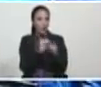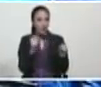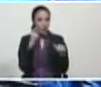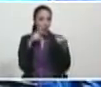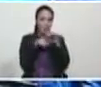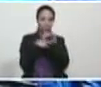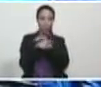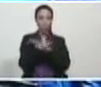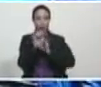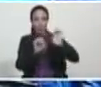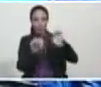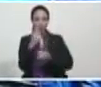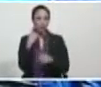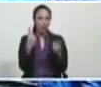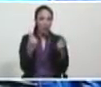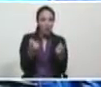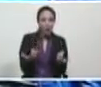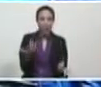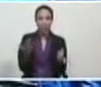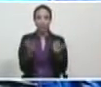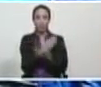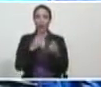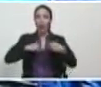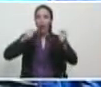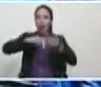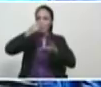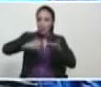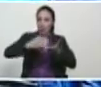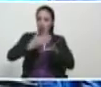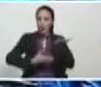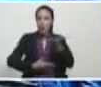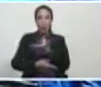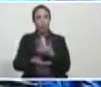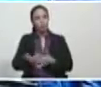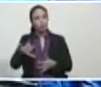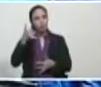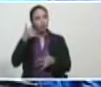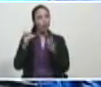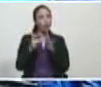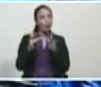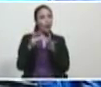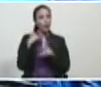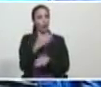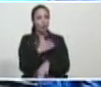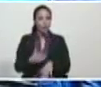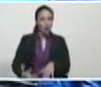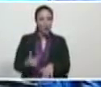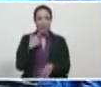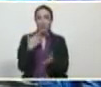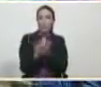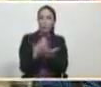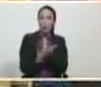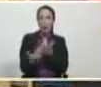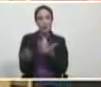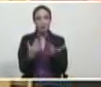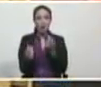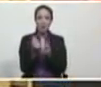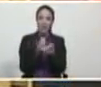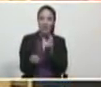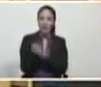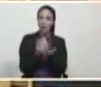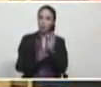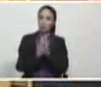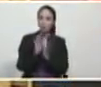hace falta? ¿Qué pasó aquí? Firmo el decreto, firmo la cosa. Aló, presidente, los empresarios están proponiendo tal fórmula, tal, tal, tal,